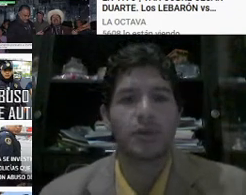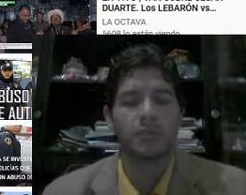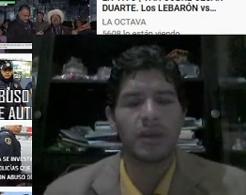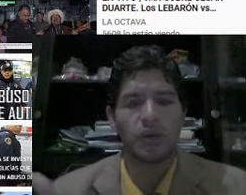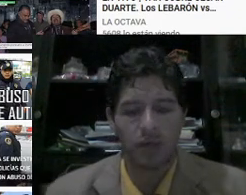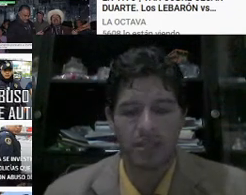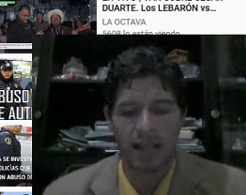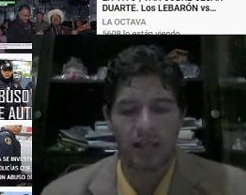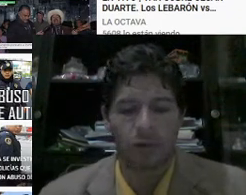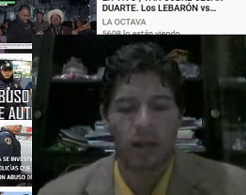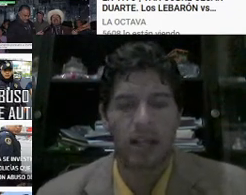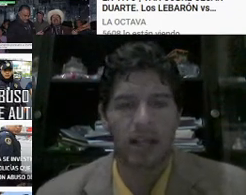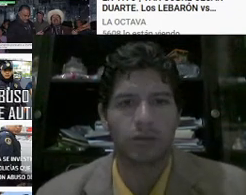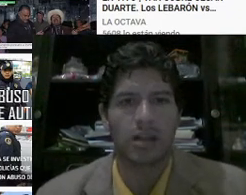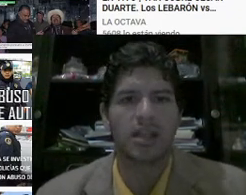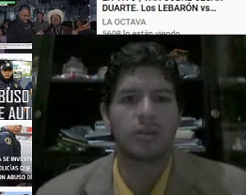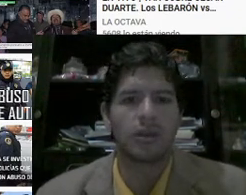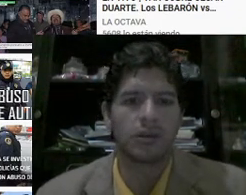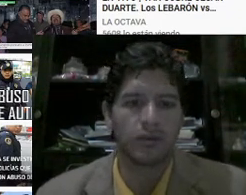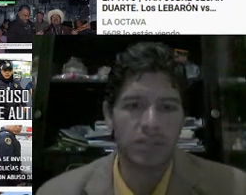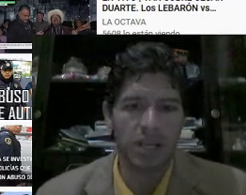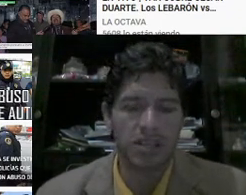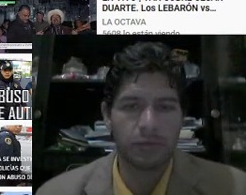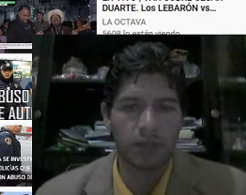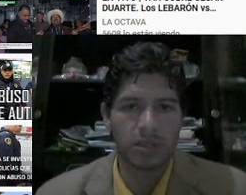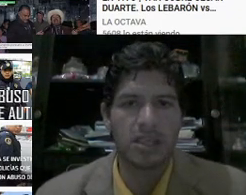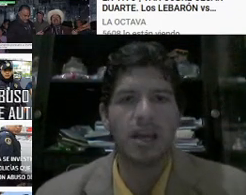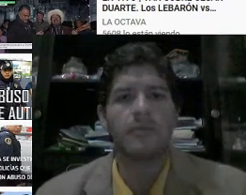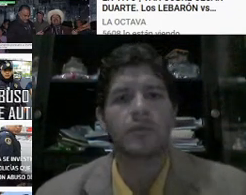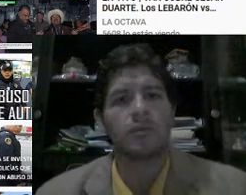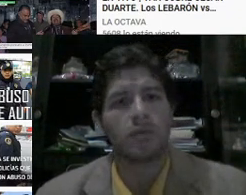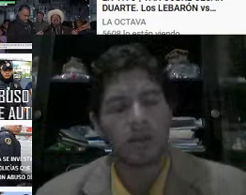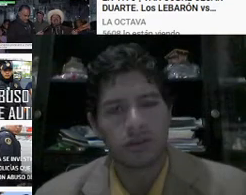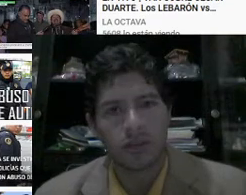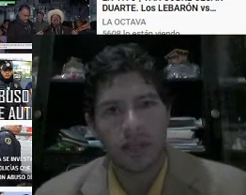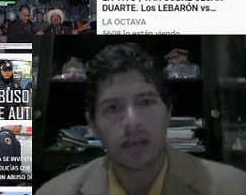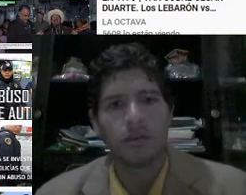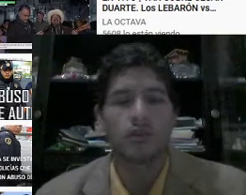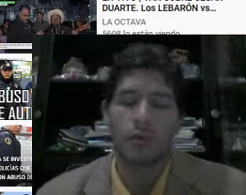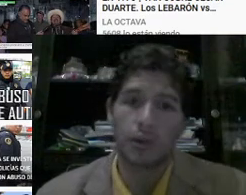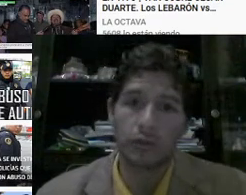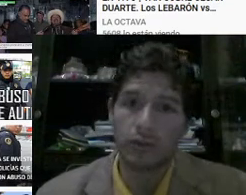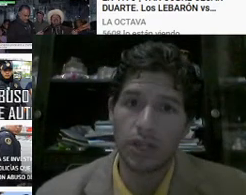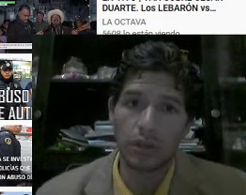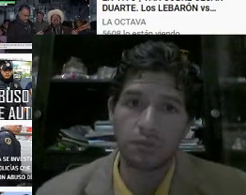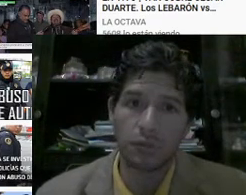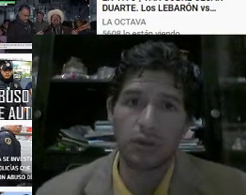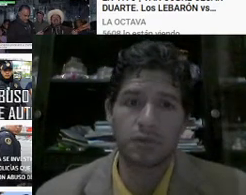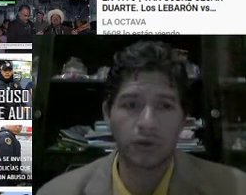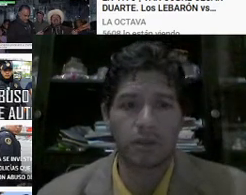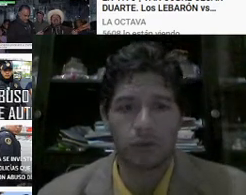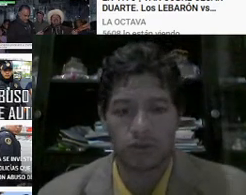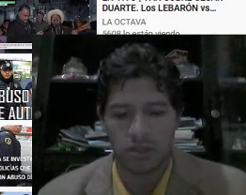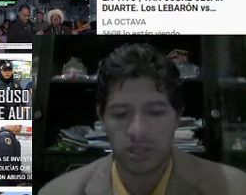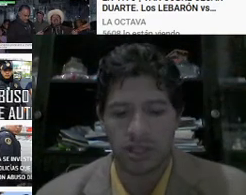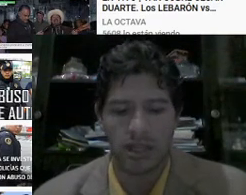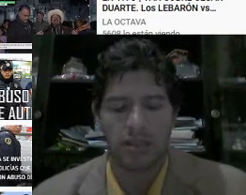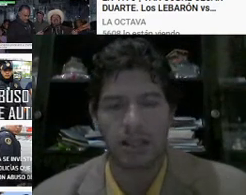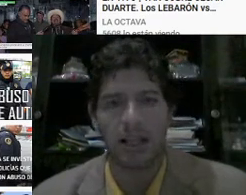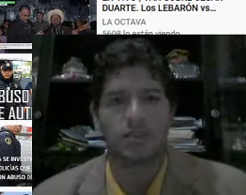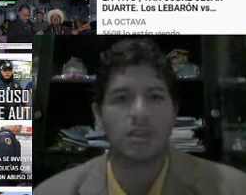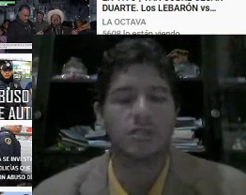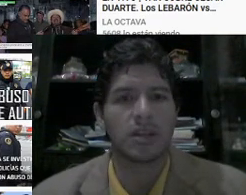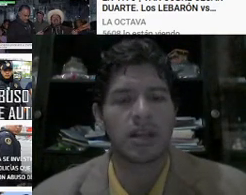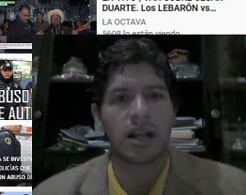ustedes pueden ver cómo es el actuar tanto de los oficiales de policía, como de los ciudadanos, como de los funcionarios públicos, porque muchos están en